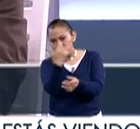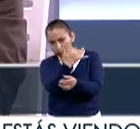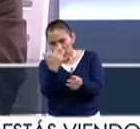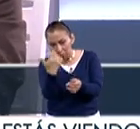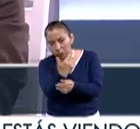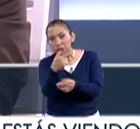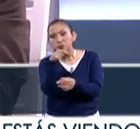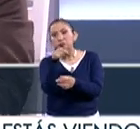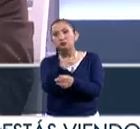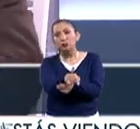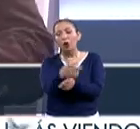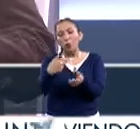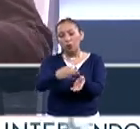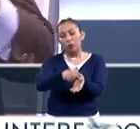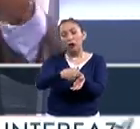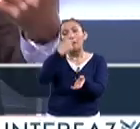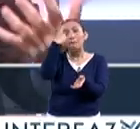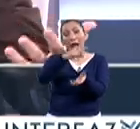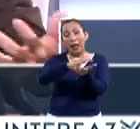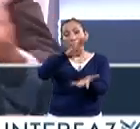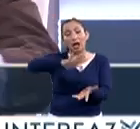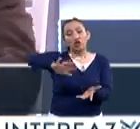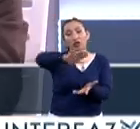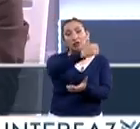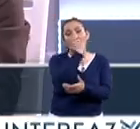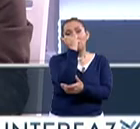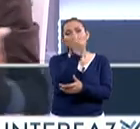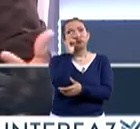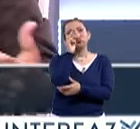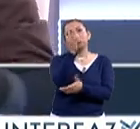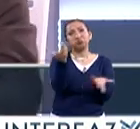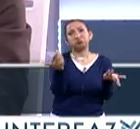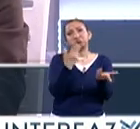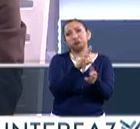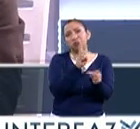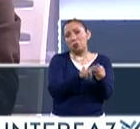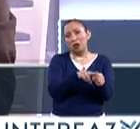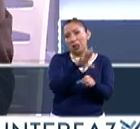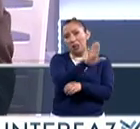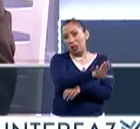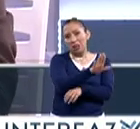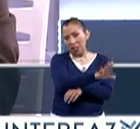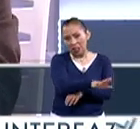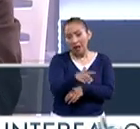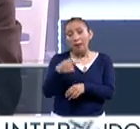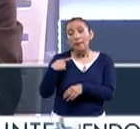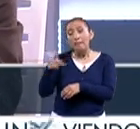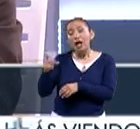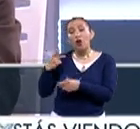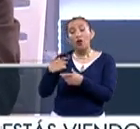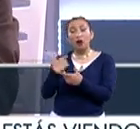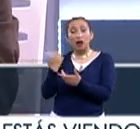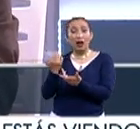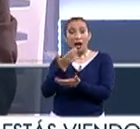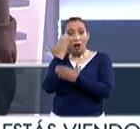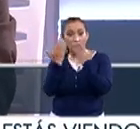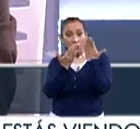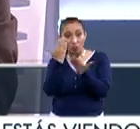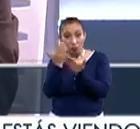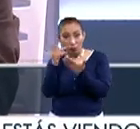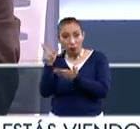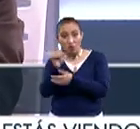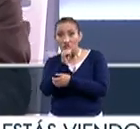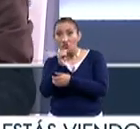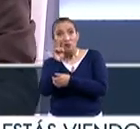que es oculto para la mayoría de los estudiantes que tienen todas sus capacidades, pero para los estudiantes que no la